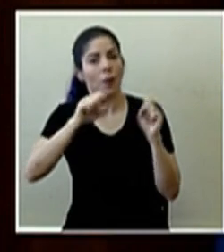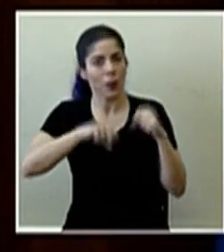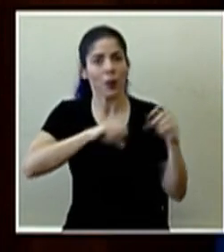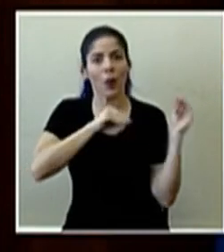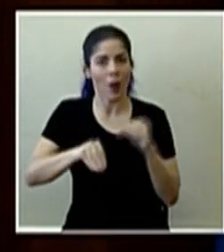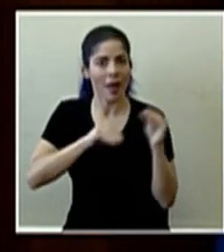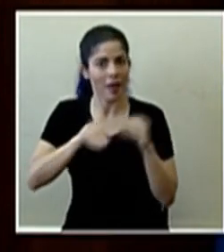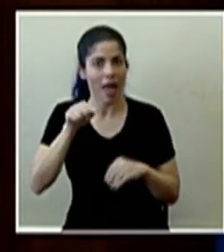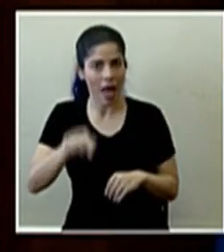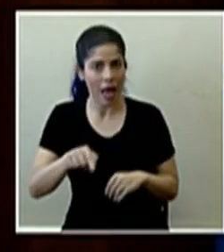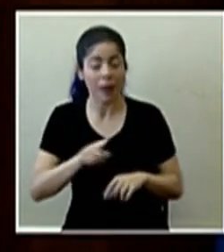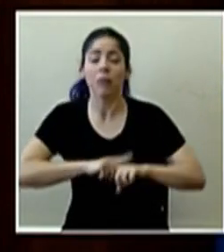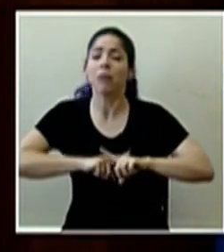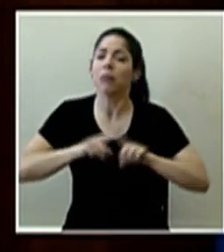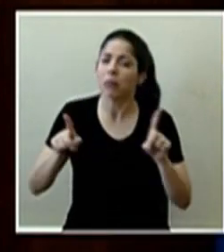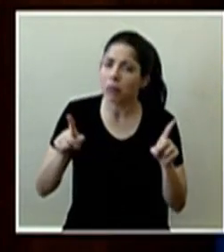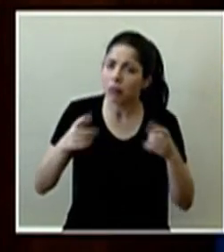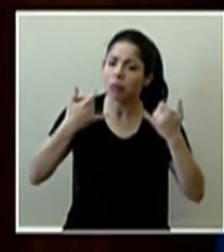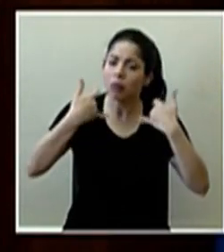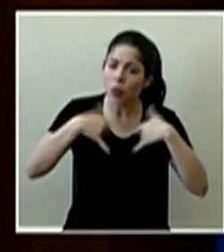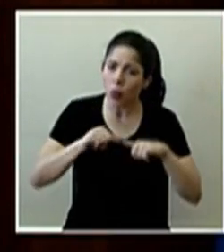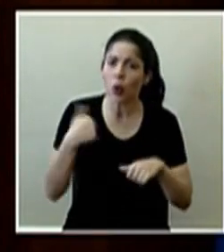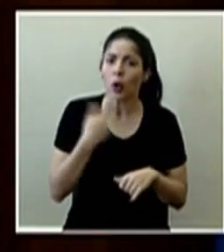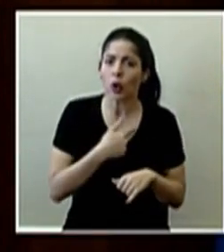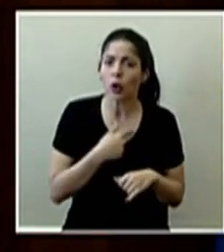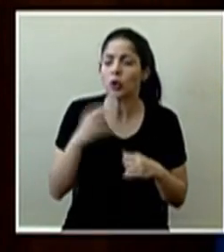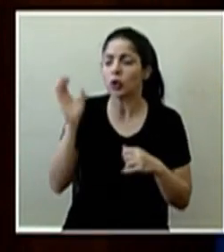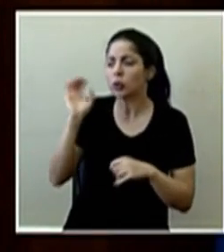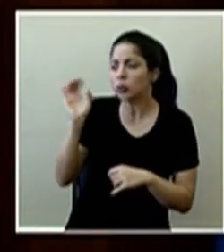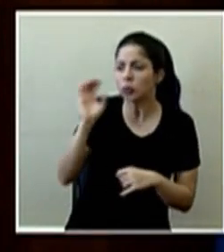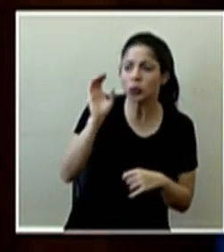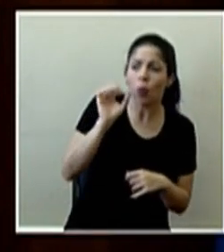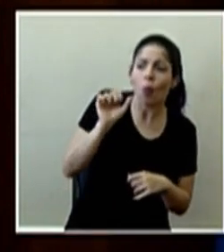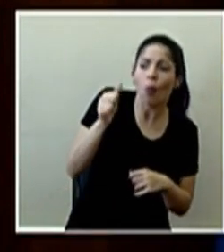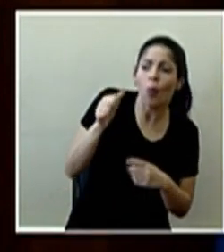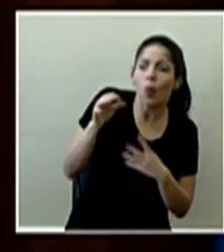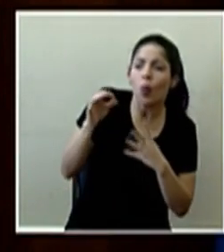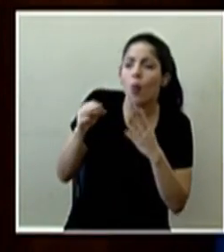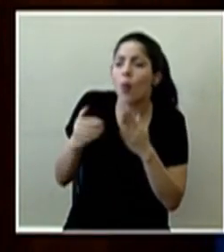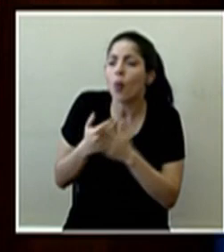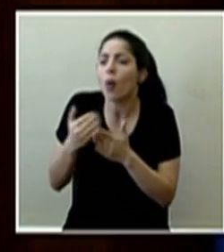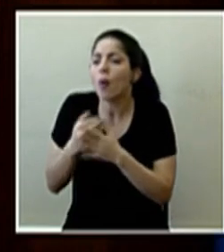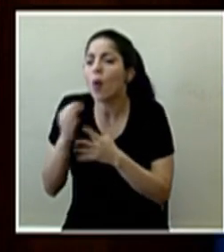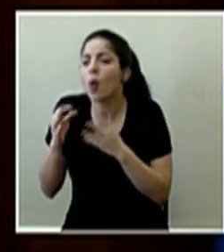Sin embargo, siempre estamos valorando nuevas opciones de cómo